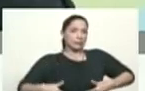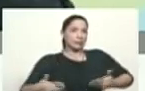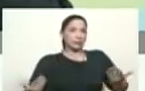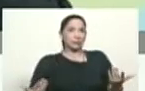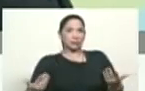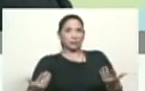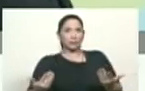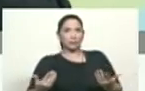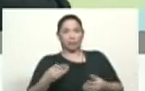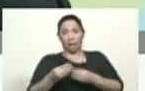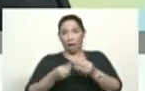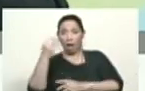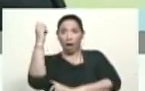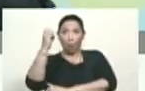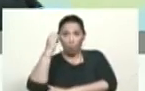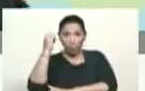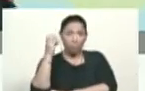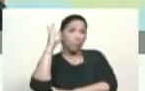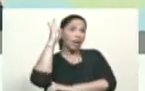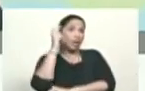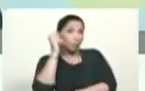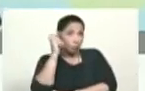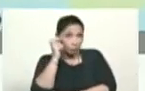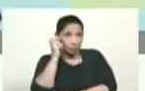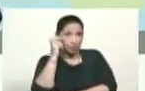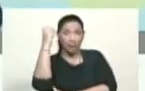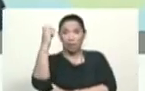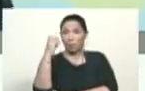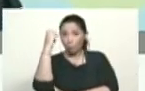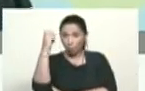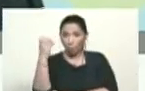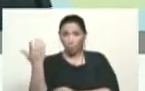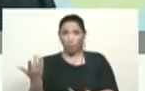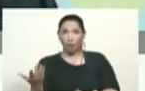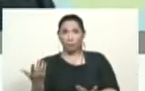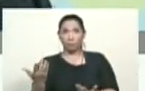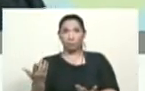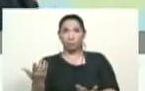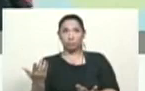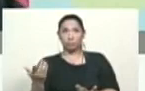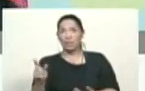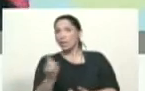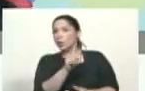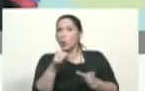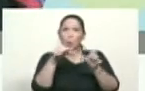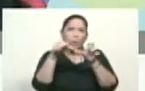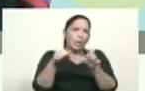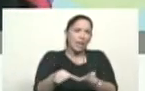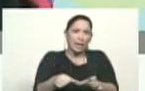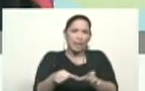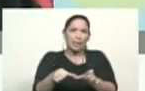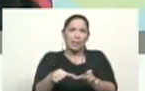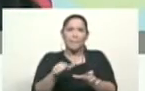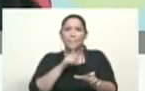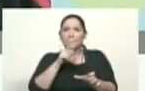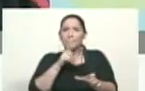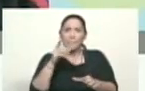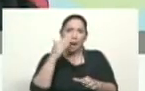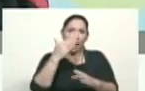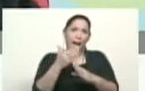para que Europa escuche, para que Europa no quede tan mal ante la historia.